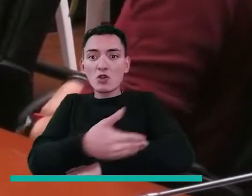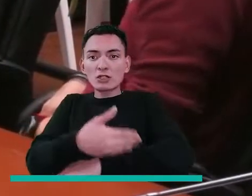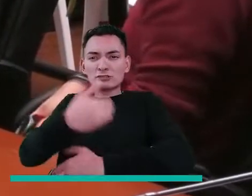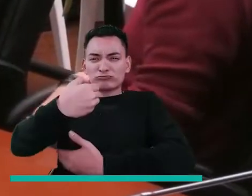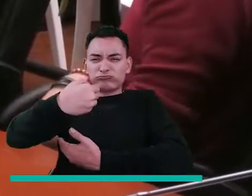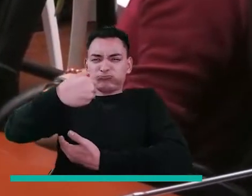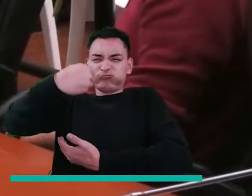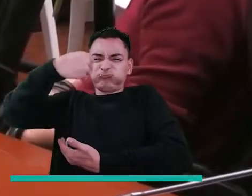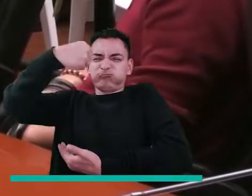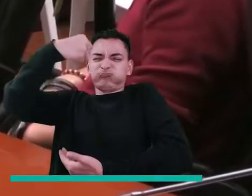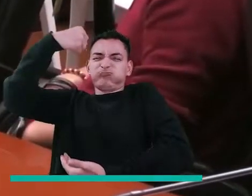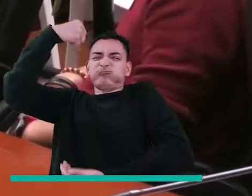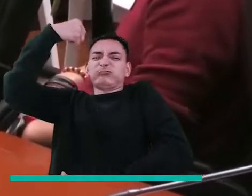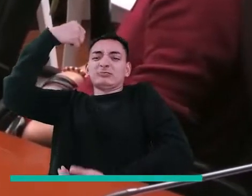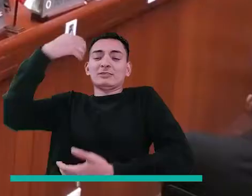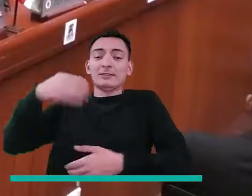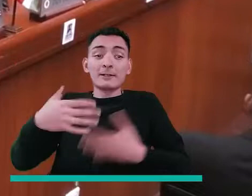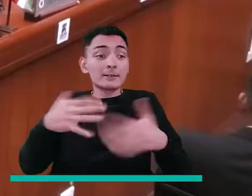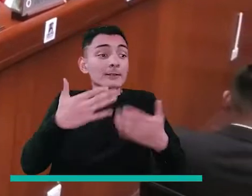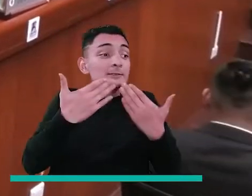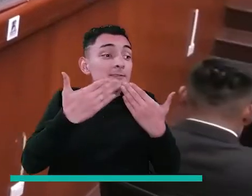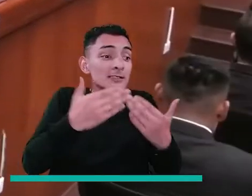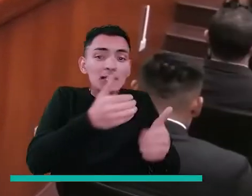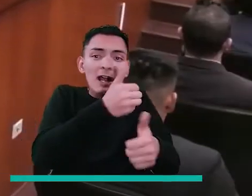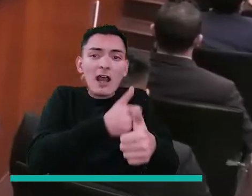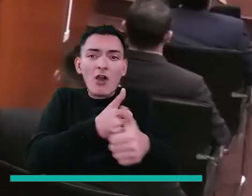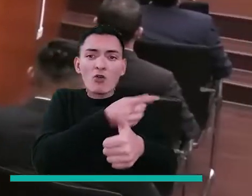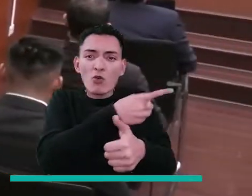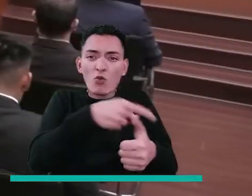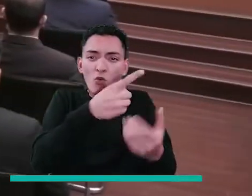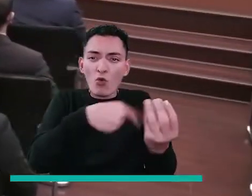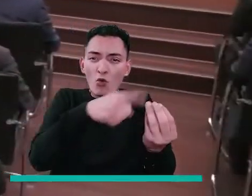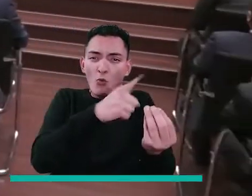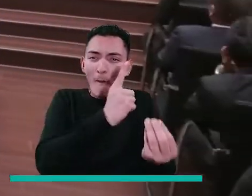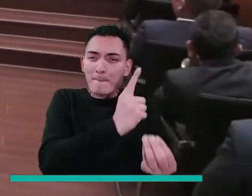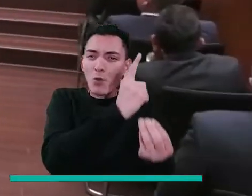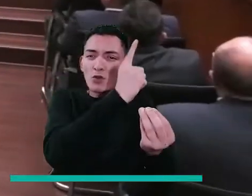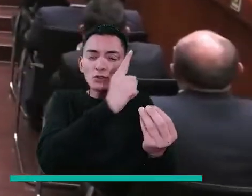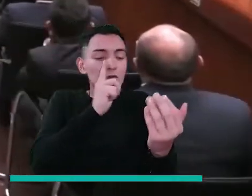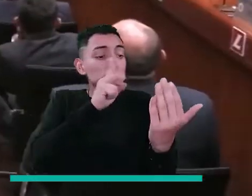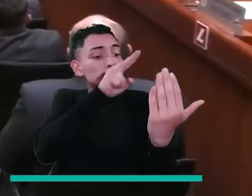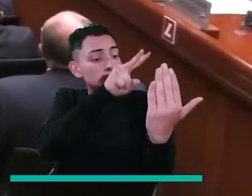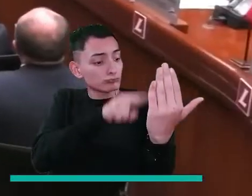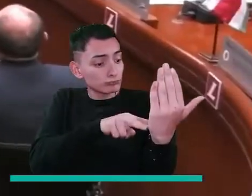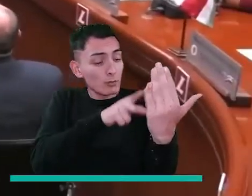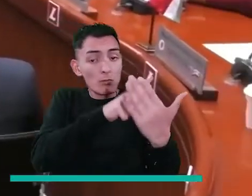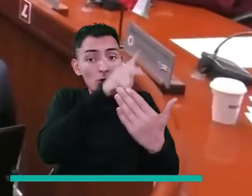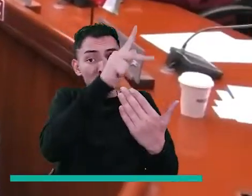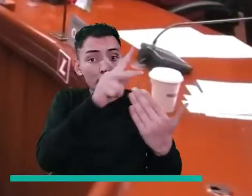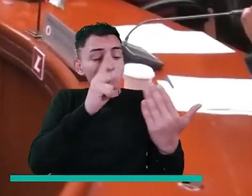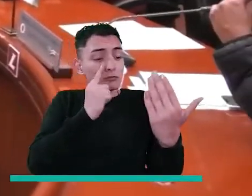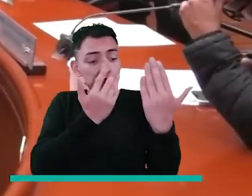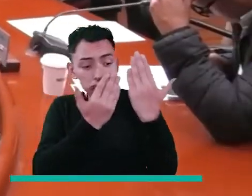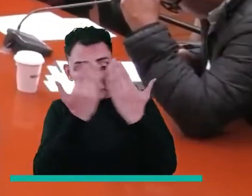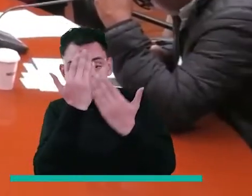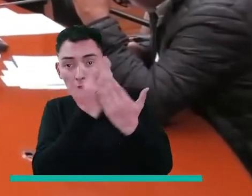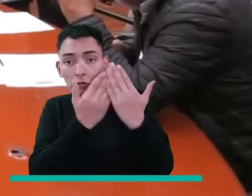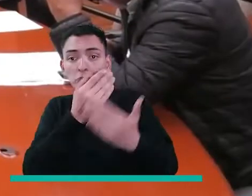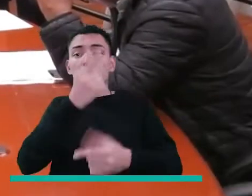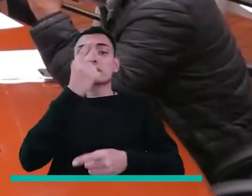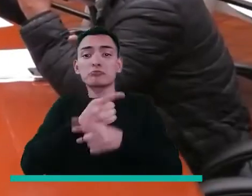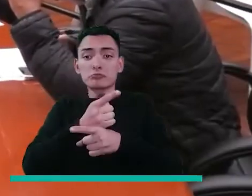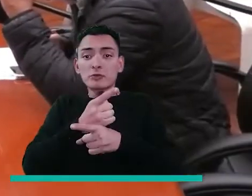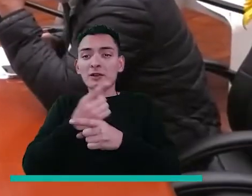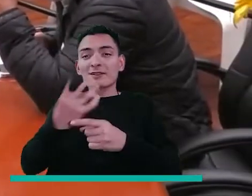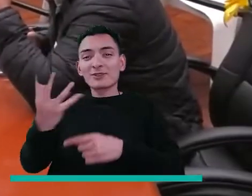1.451.000.000.000 de pesos. Queremos agradecerle a cada uno de nuestros diputados por ese estudio juicioso que le hicieron a la ordenanza, pero sobre todo